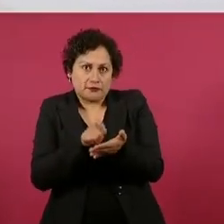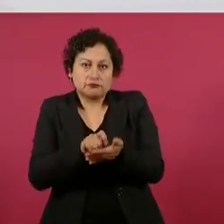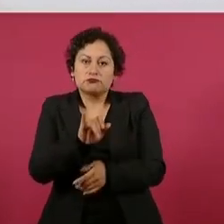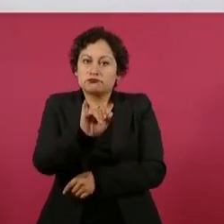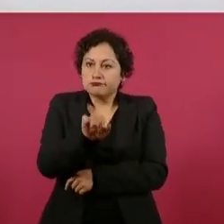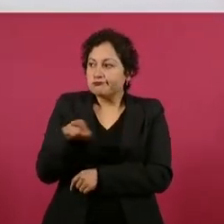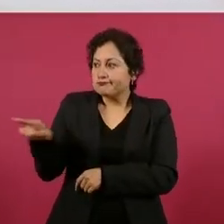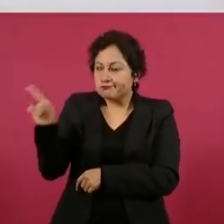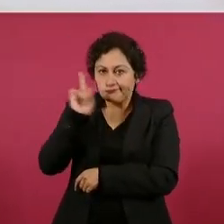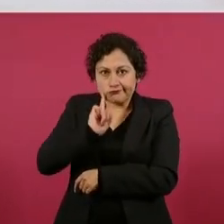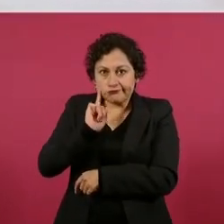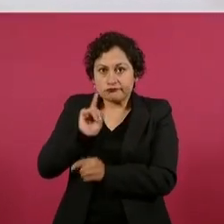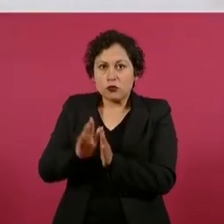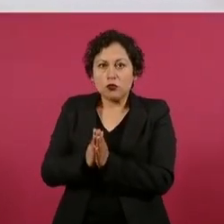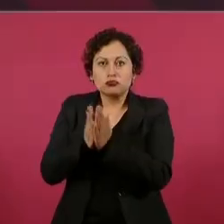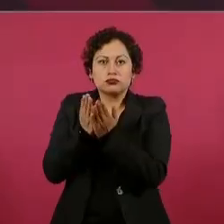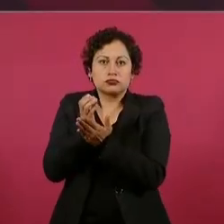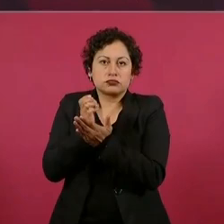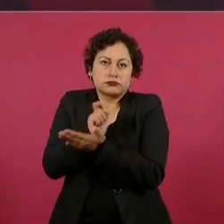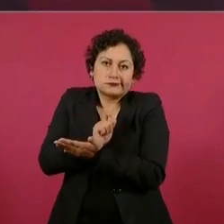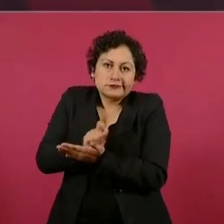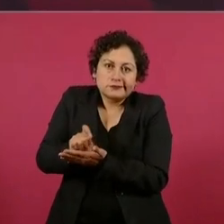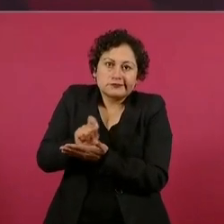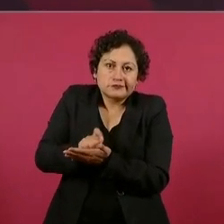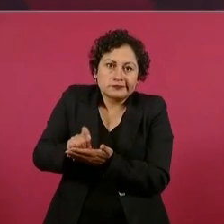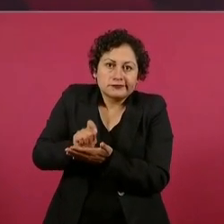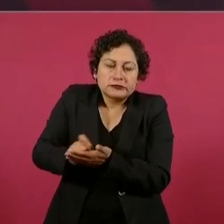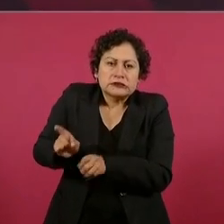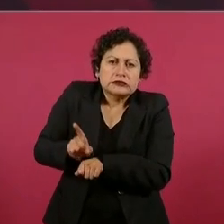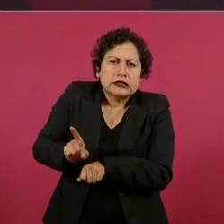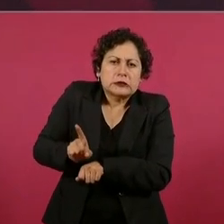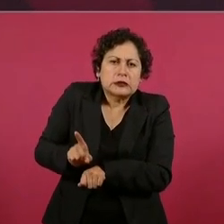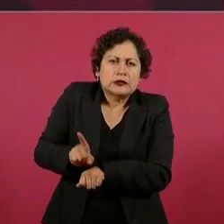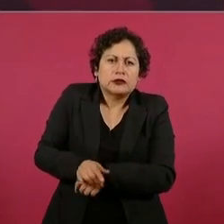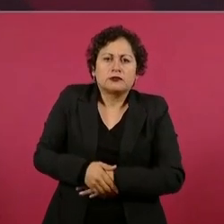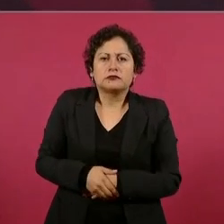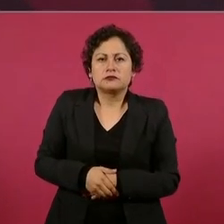diario. Antes se acostumbraba mucho eso.